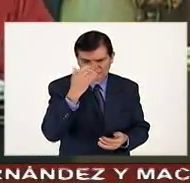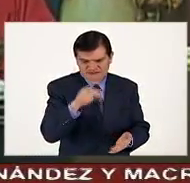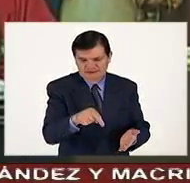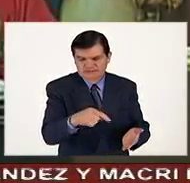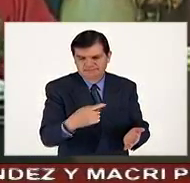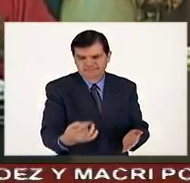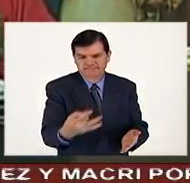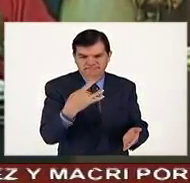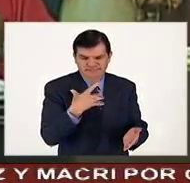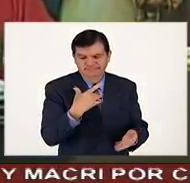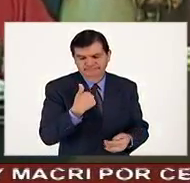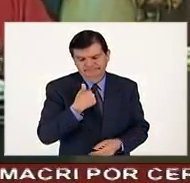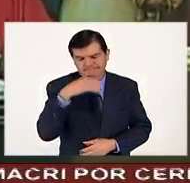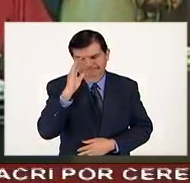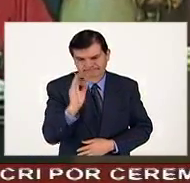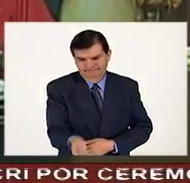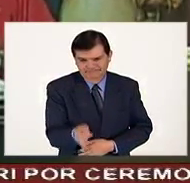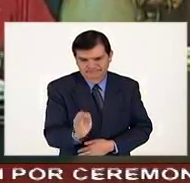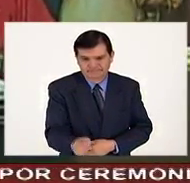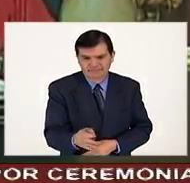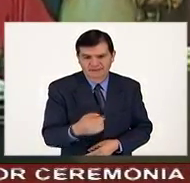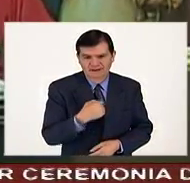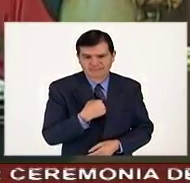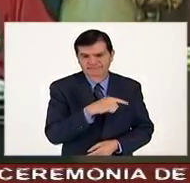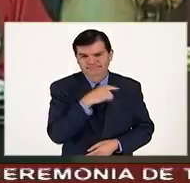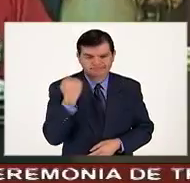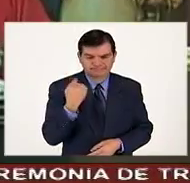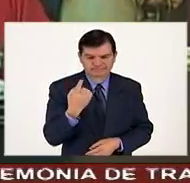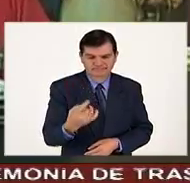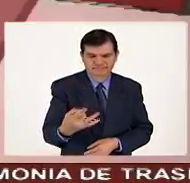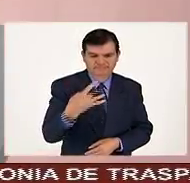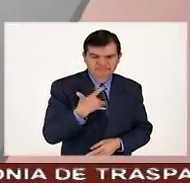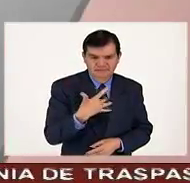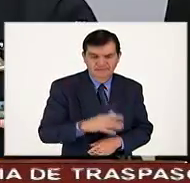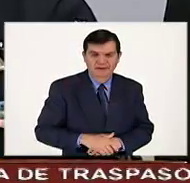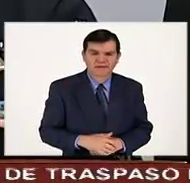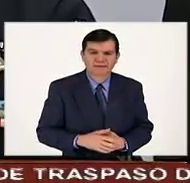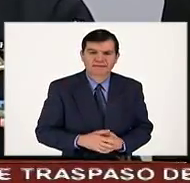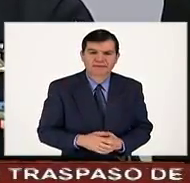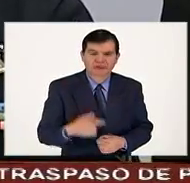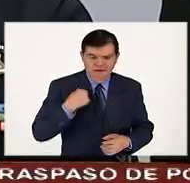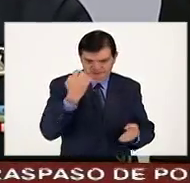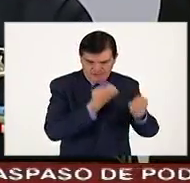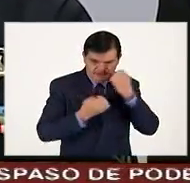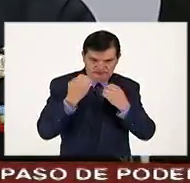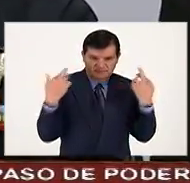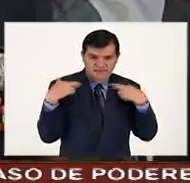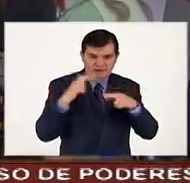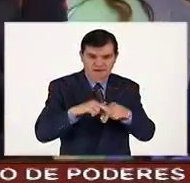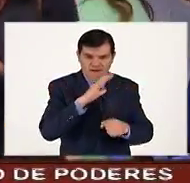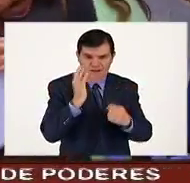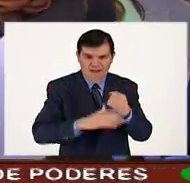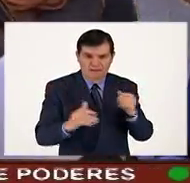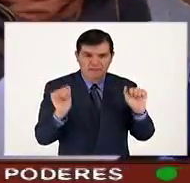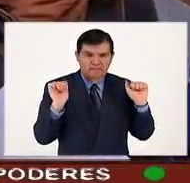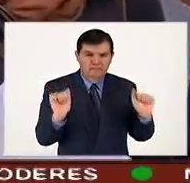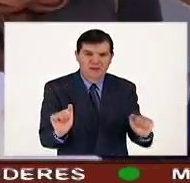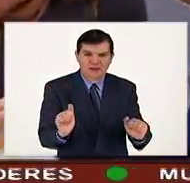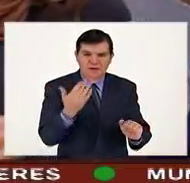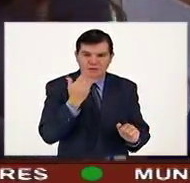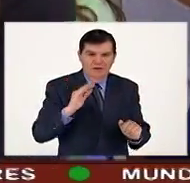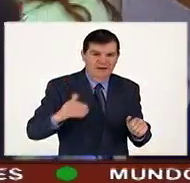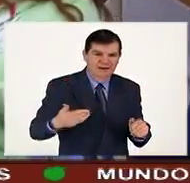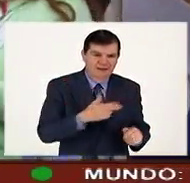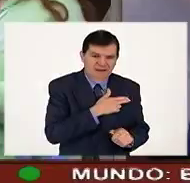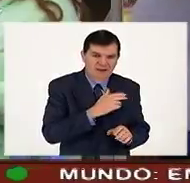estos resultados adversos, a aceptarlos. La evaluación docente termina sin contratiempos en